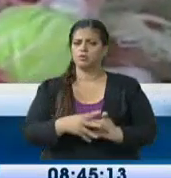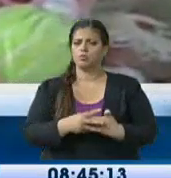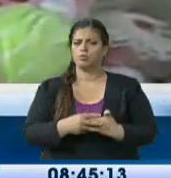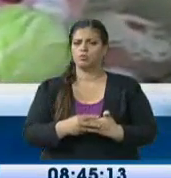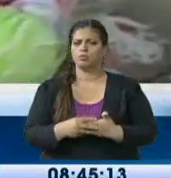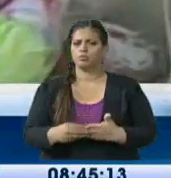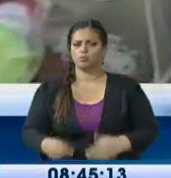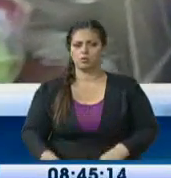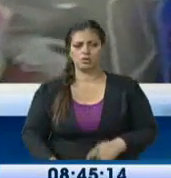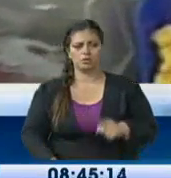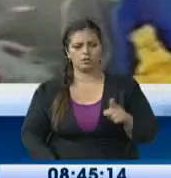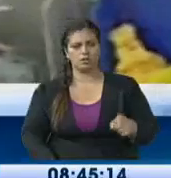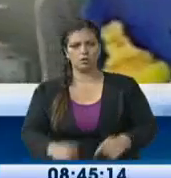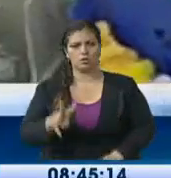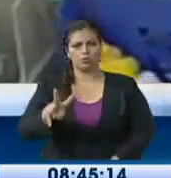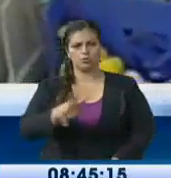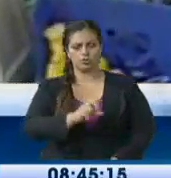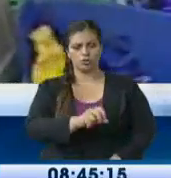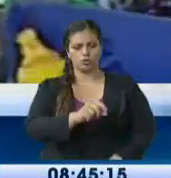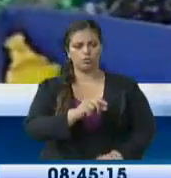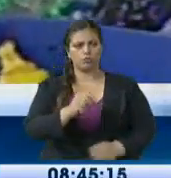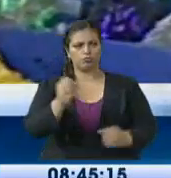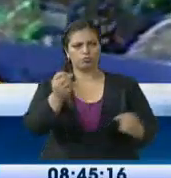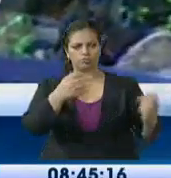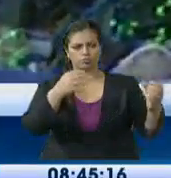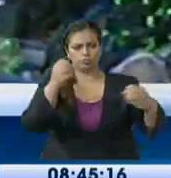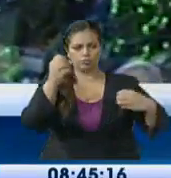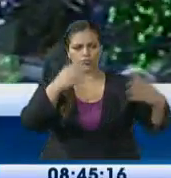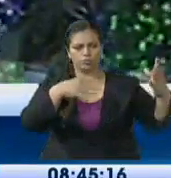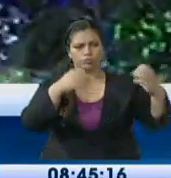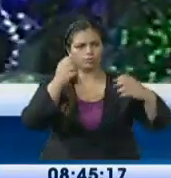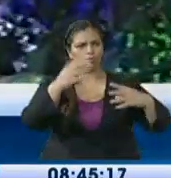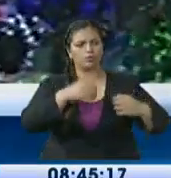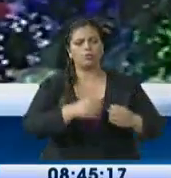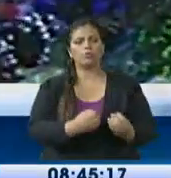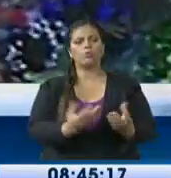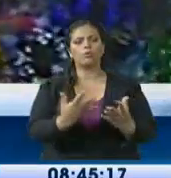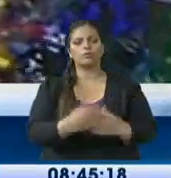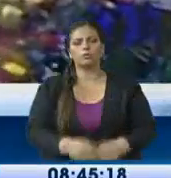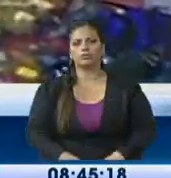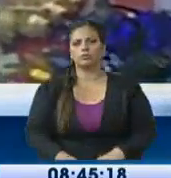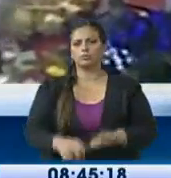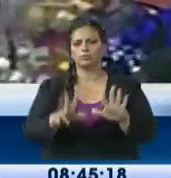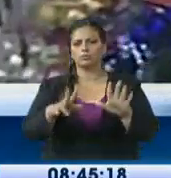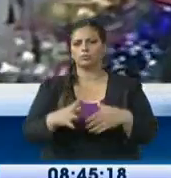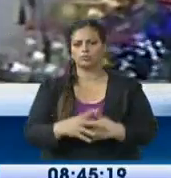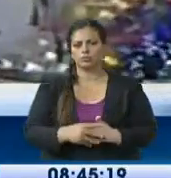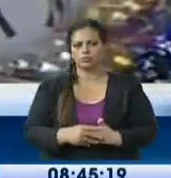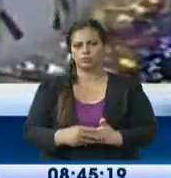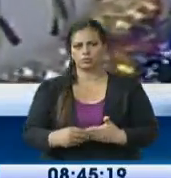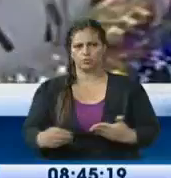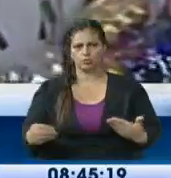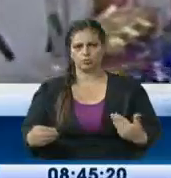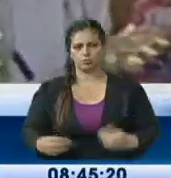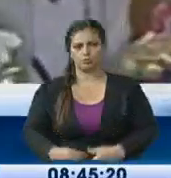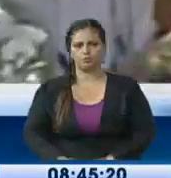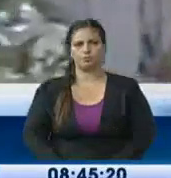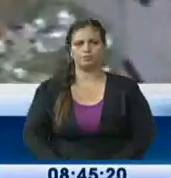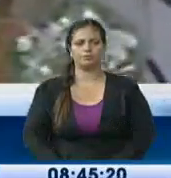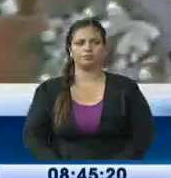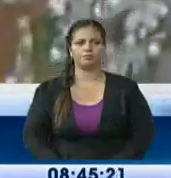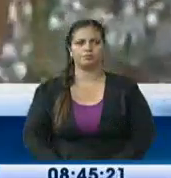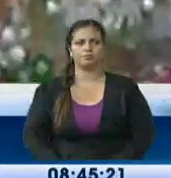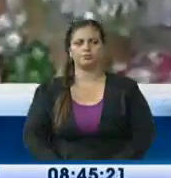200? $8. $8. Veo que también tienen los adornitos, por ejemplo, estos para el árbol, más o menos como salados. Muñequitos ahí tenemos